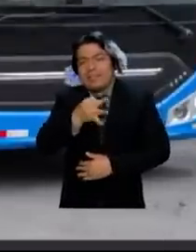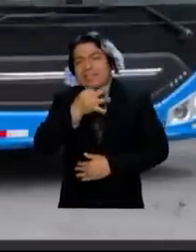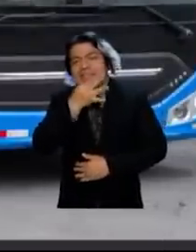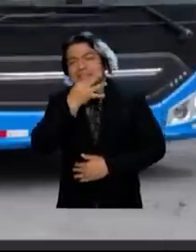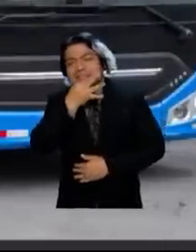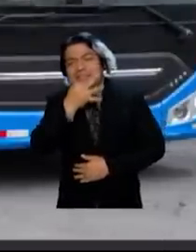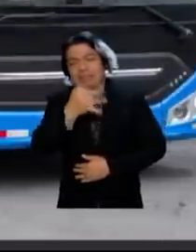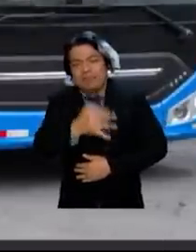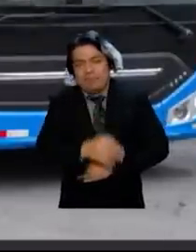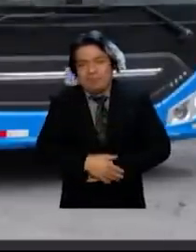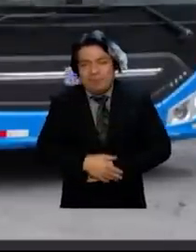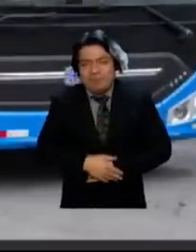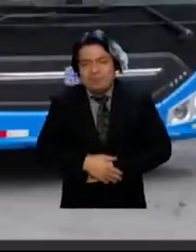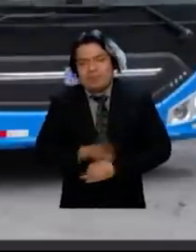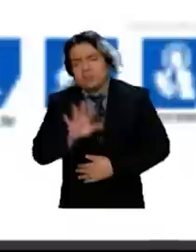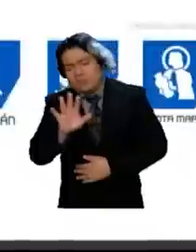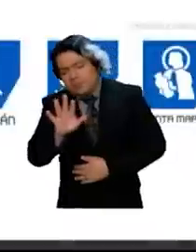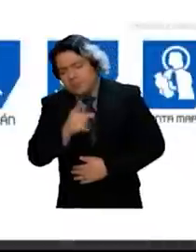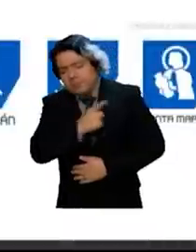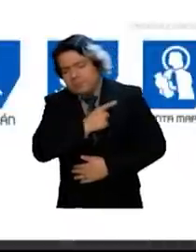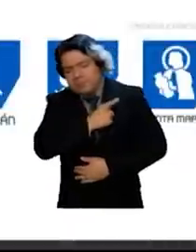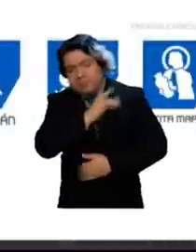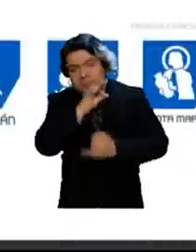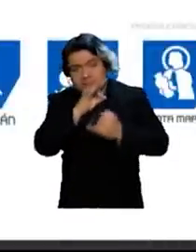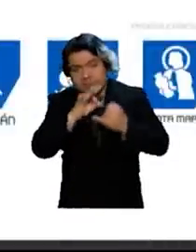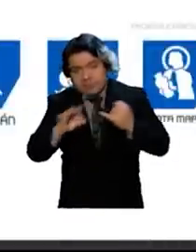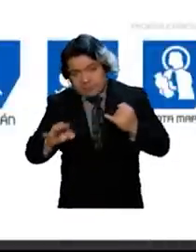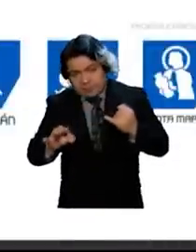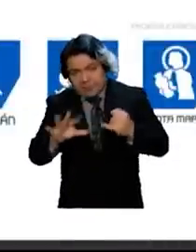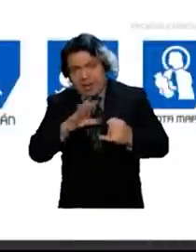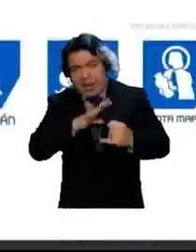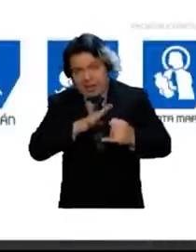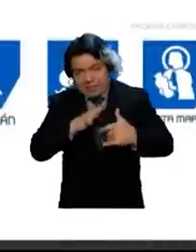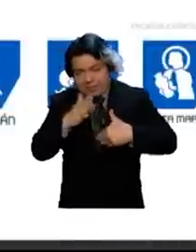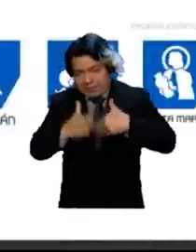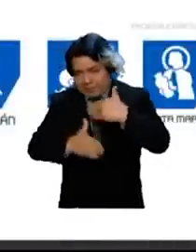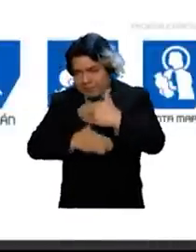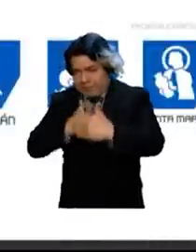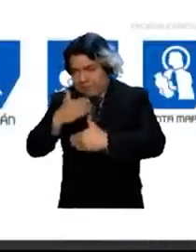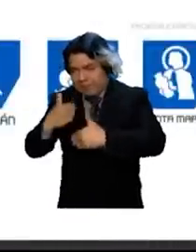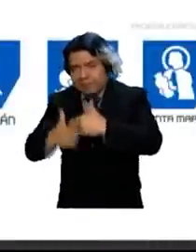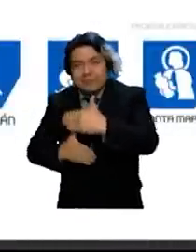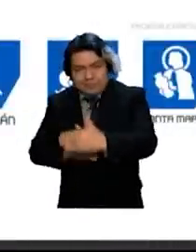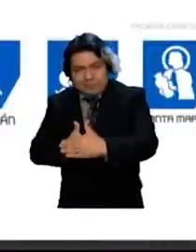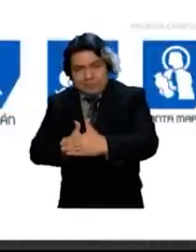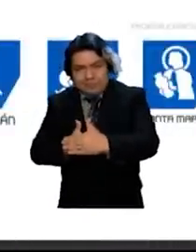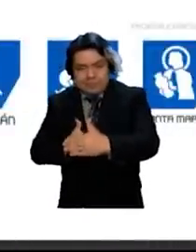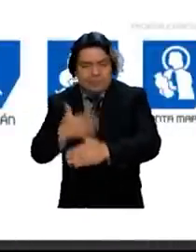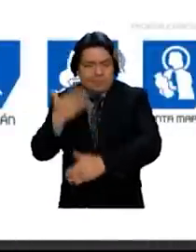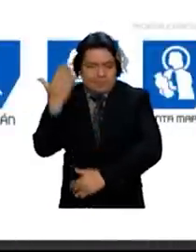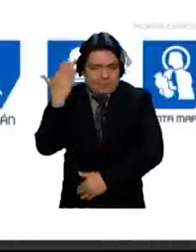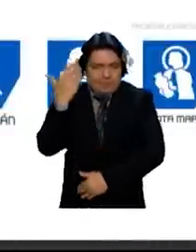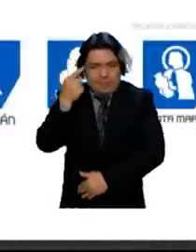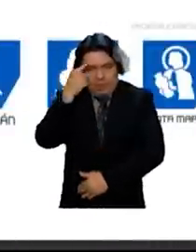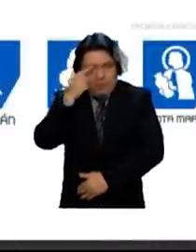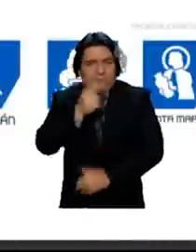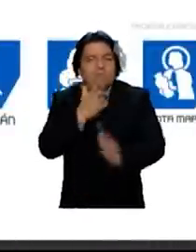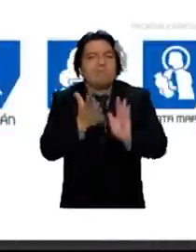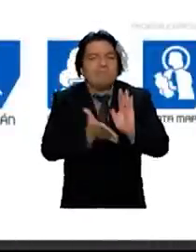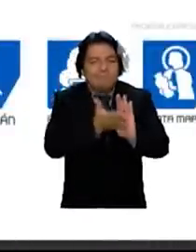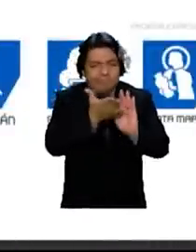minutos. Por último, quisiera mencionar un proceso que se llevó a cabo durante la